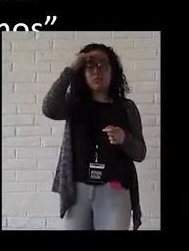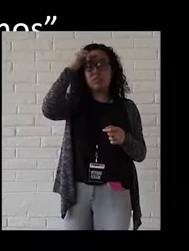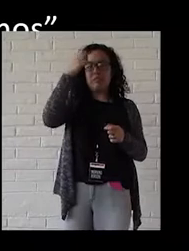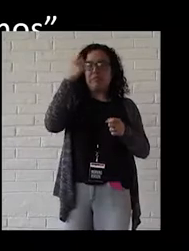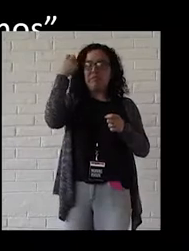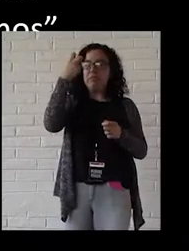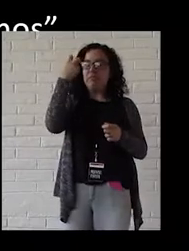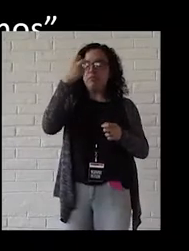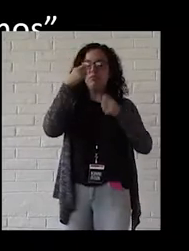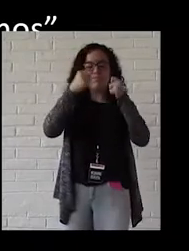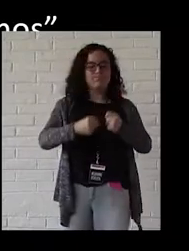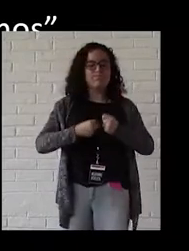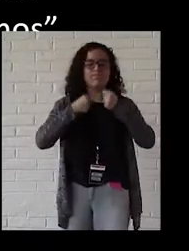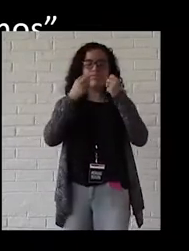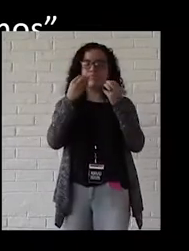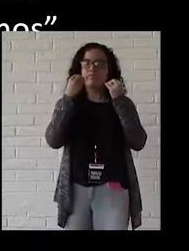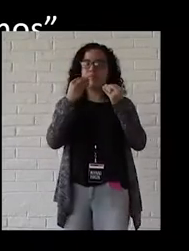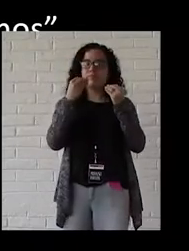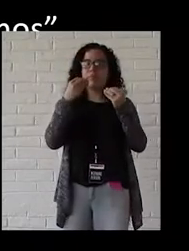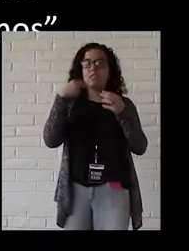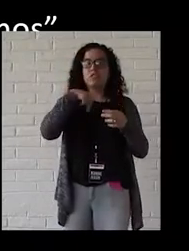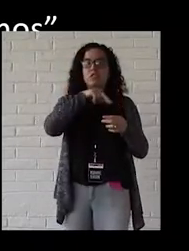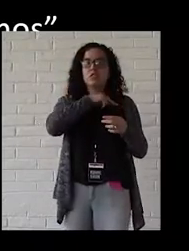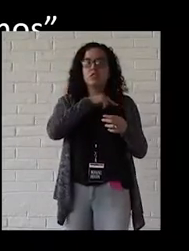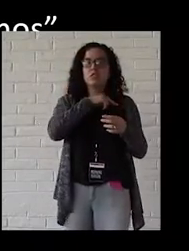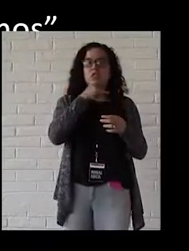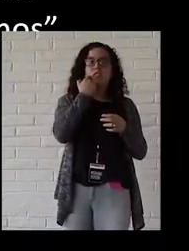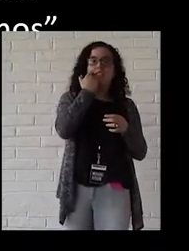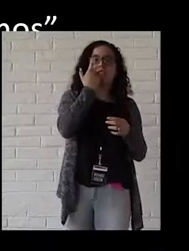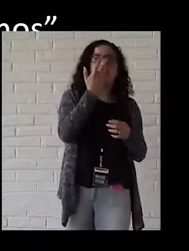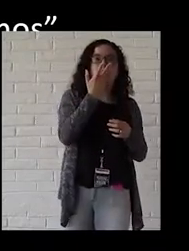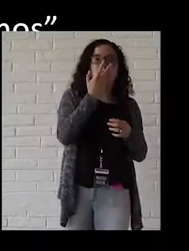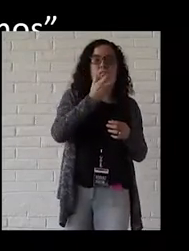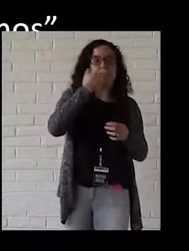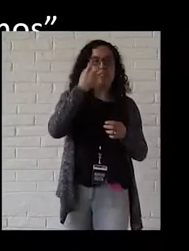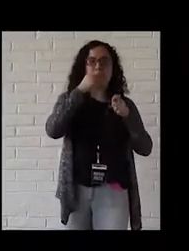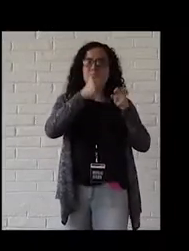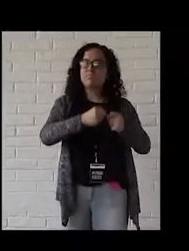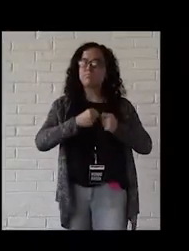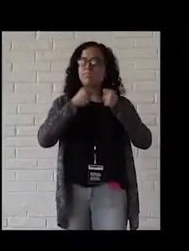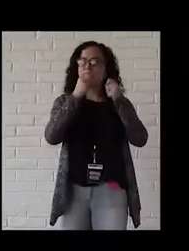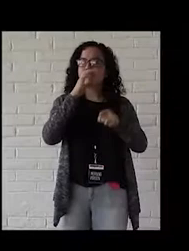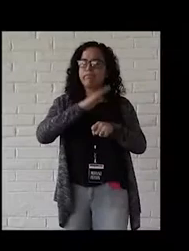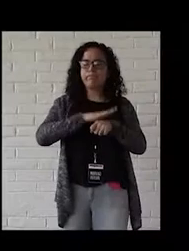que sabemos y nuestras intenciones muchísimo más poderosas de lo que pensamos.